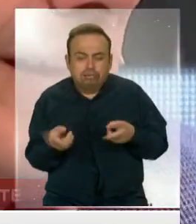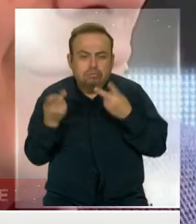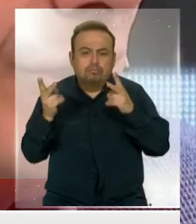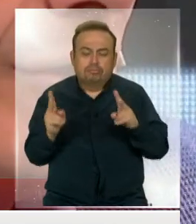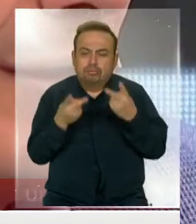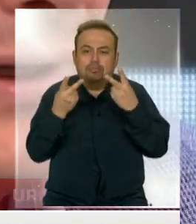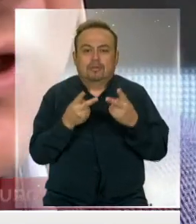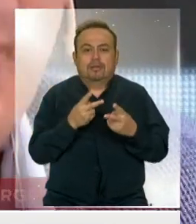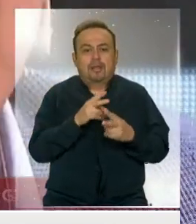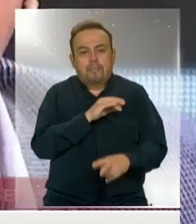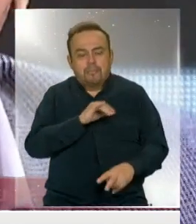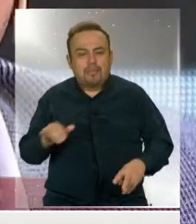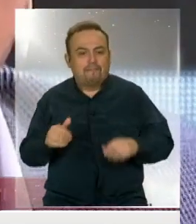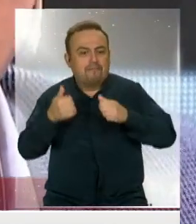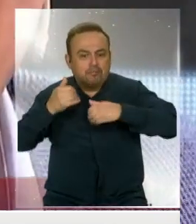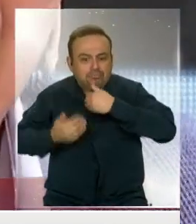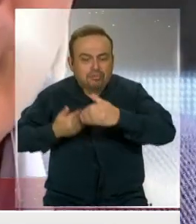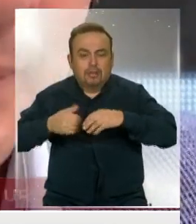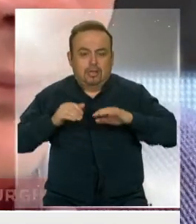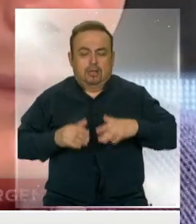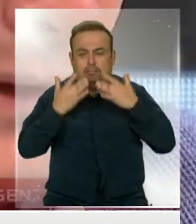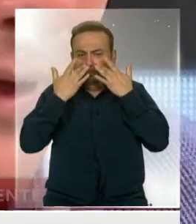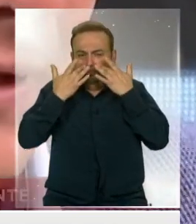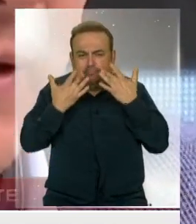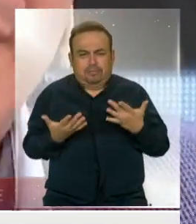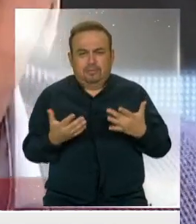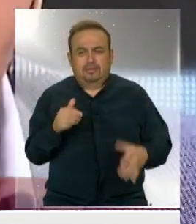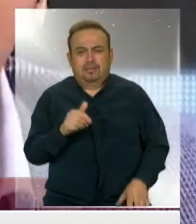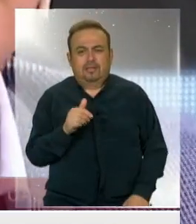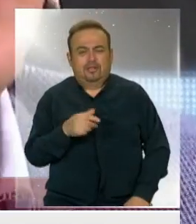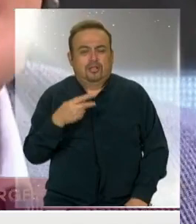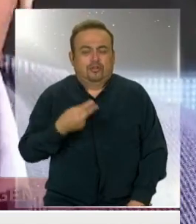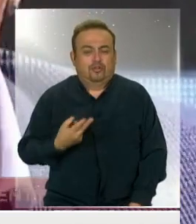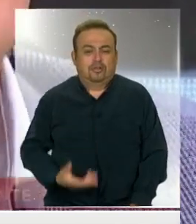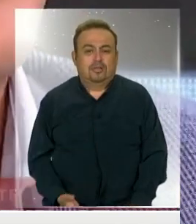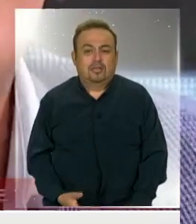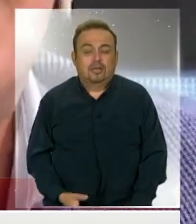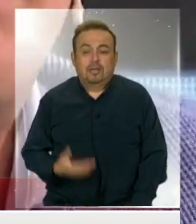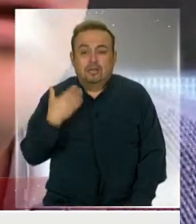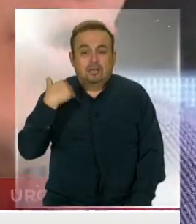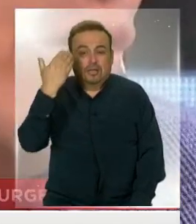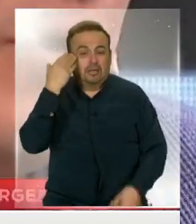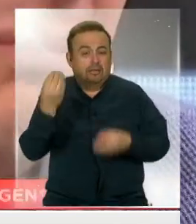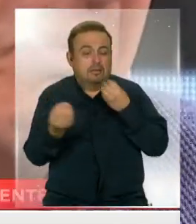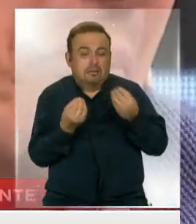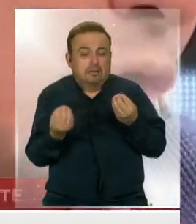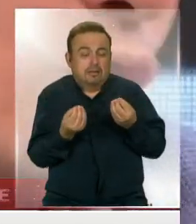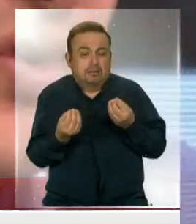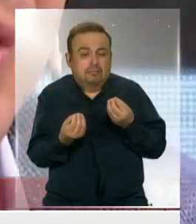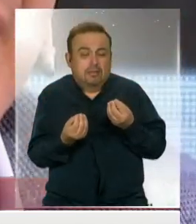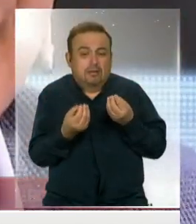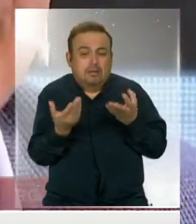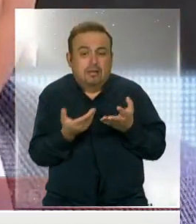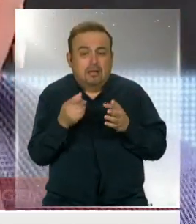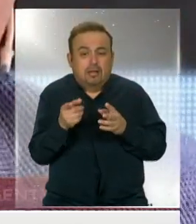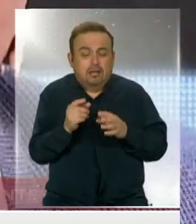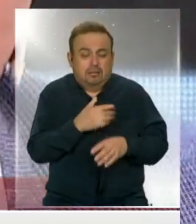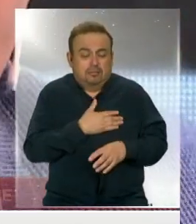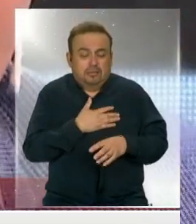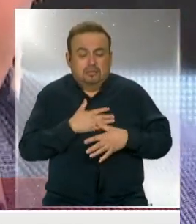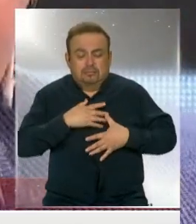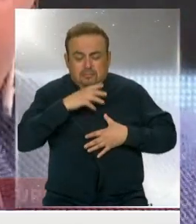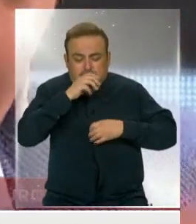un posoperatorio. Por eso sorprende esta noticia. No sabemos qué episodio pudo conllevar a